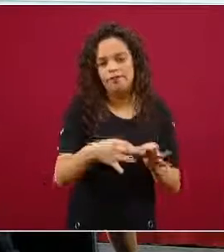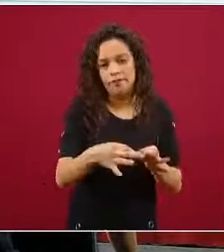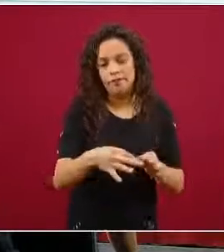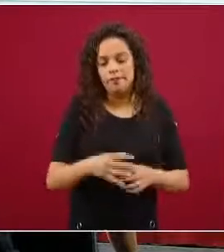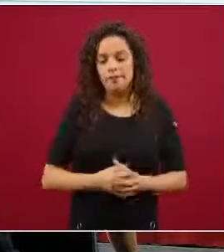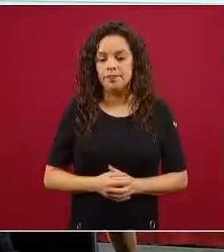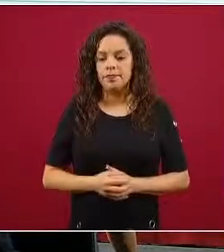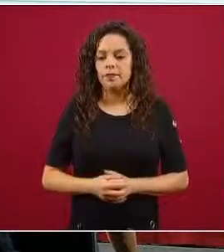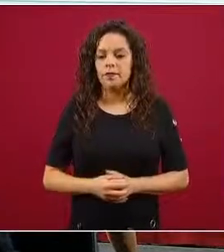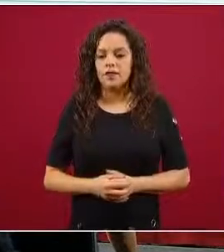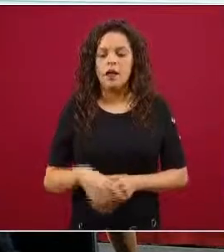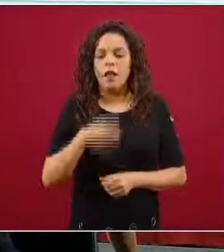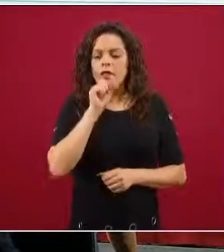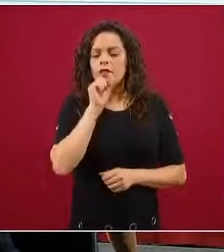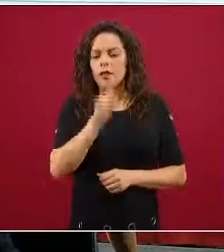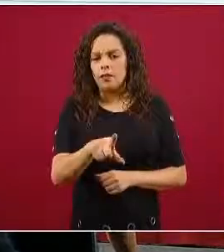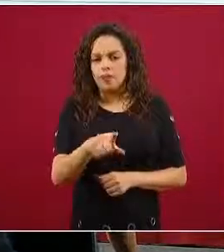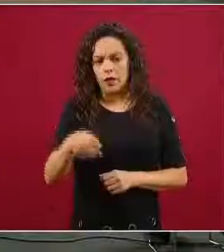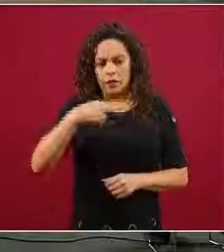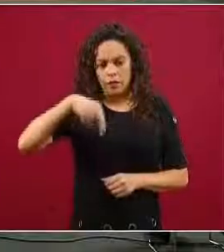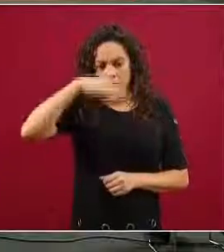que las mujeres están en